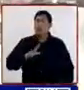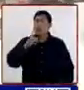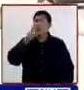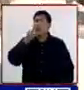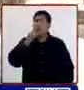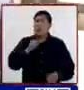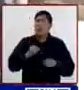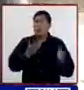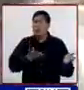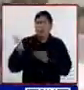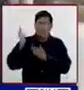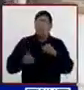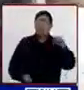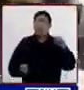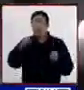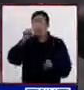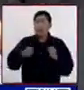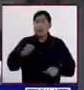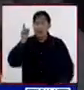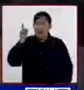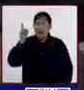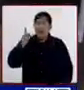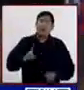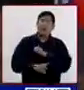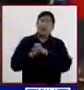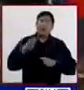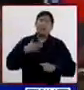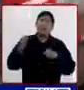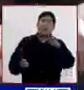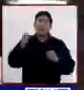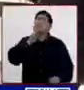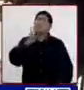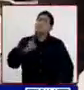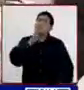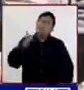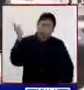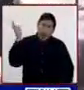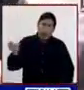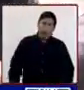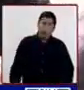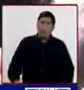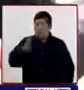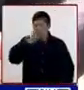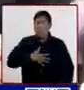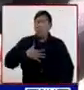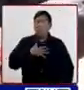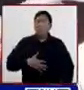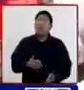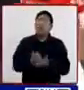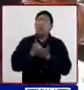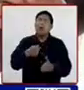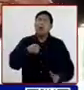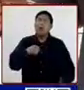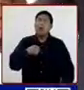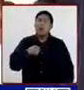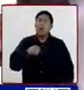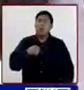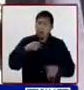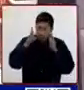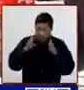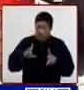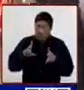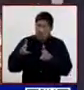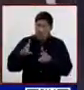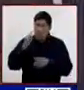se habría llevado el motorizado. Él me ha robado mi auto, él me ha robado, por favor, ayúdenme. Señor, ¿se lo ven cámaras